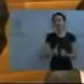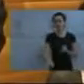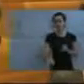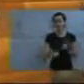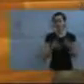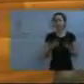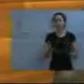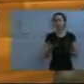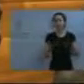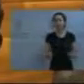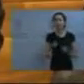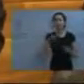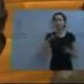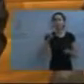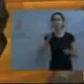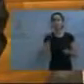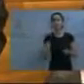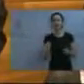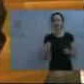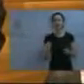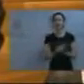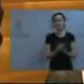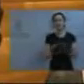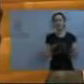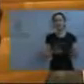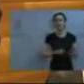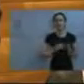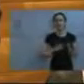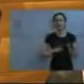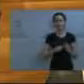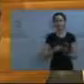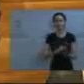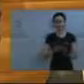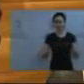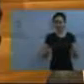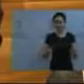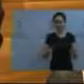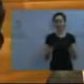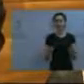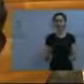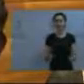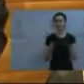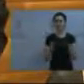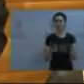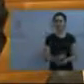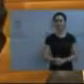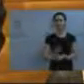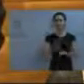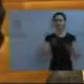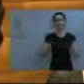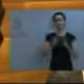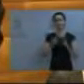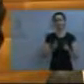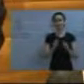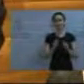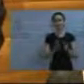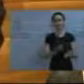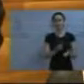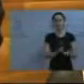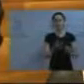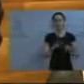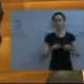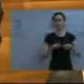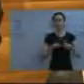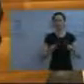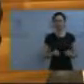apareció publicada en el BOPA el 18 de enero de 2017, que es el mantenimiento de todos los servicios informáticos del Principado.